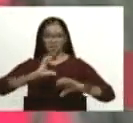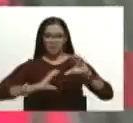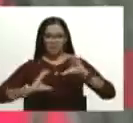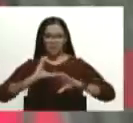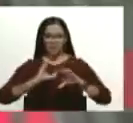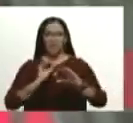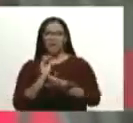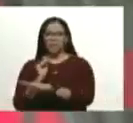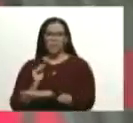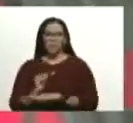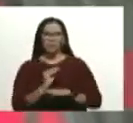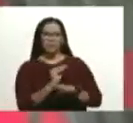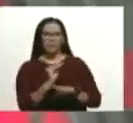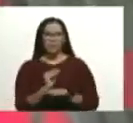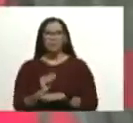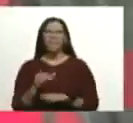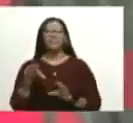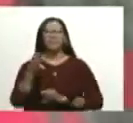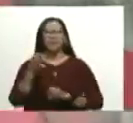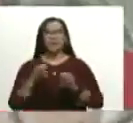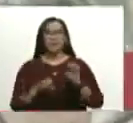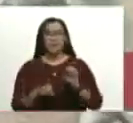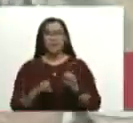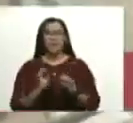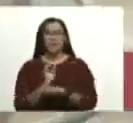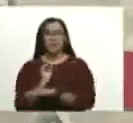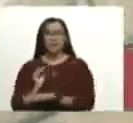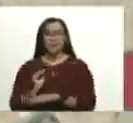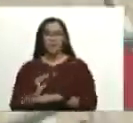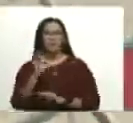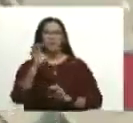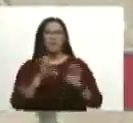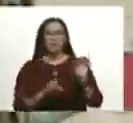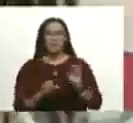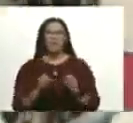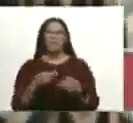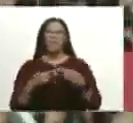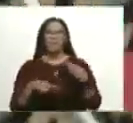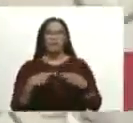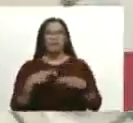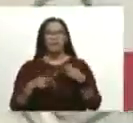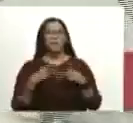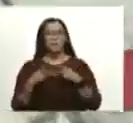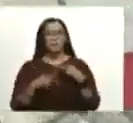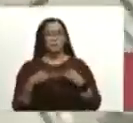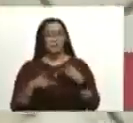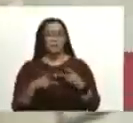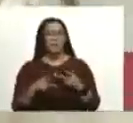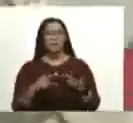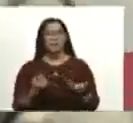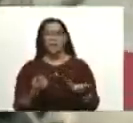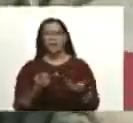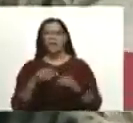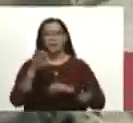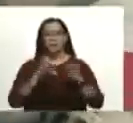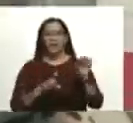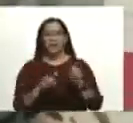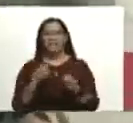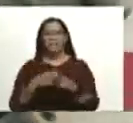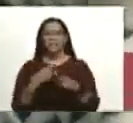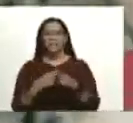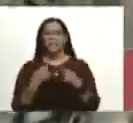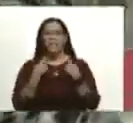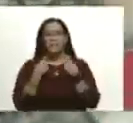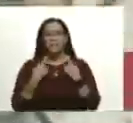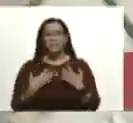de protección de estos animales, resguardar estos animales para la reproducción de especies en peligro de extinción. El animal que tú acabas de tener,